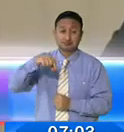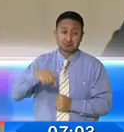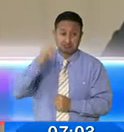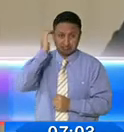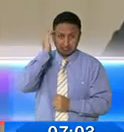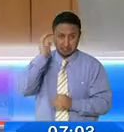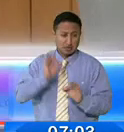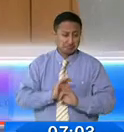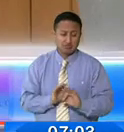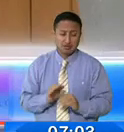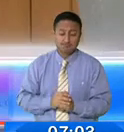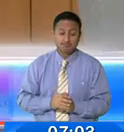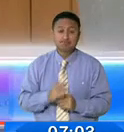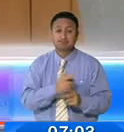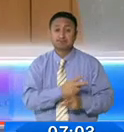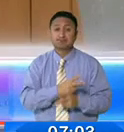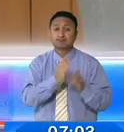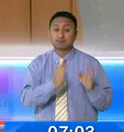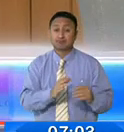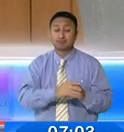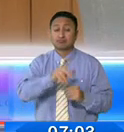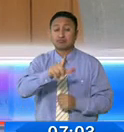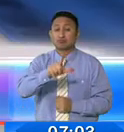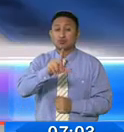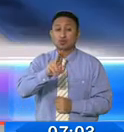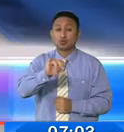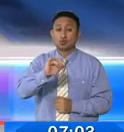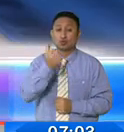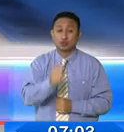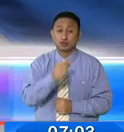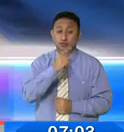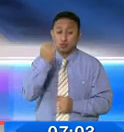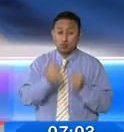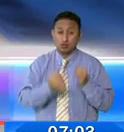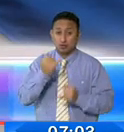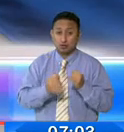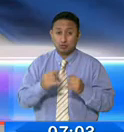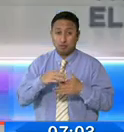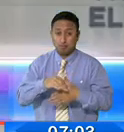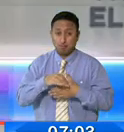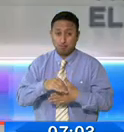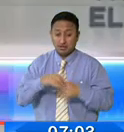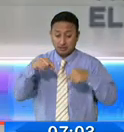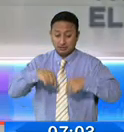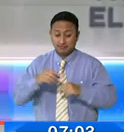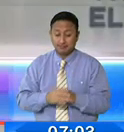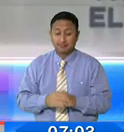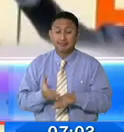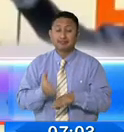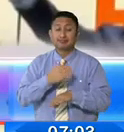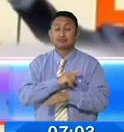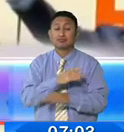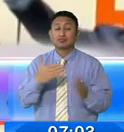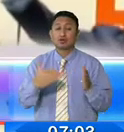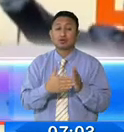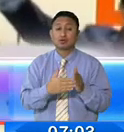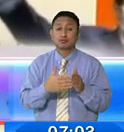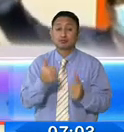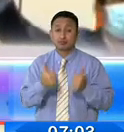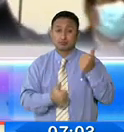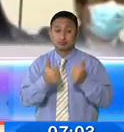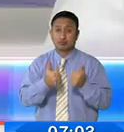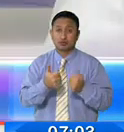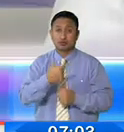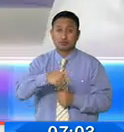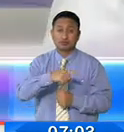Según el consejero Verde Soto, la última impugnación pendiente es la que se presentó contra el binomio de Centro Democrático.